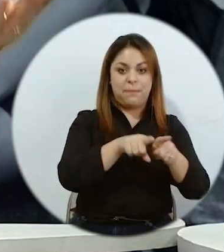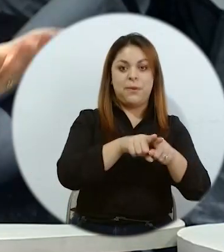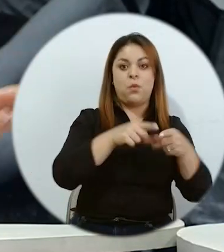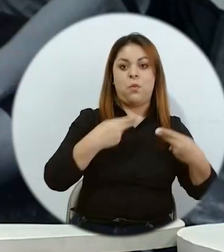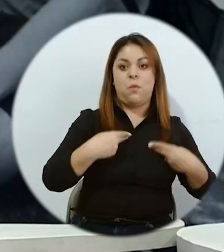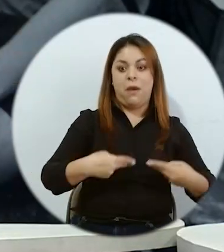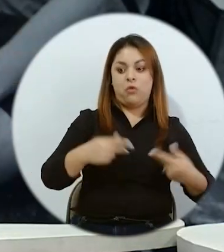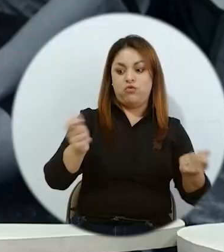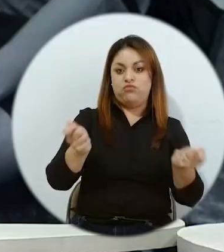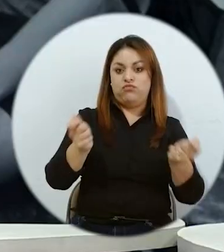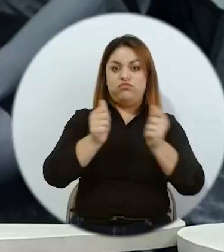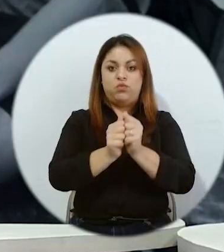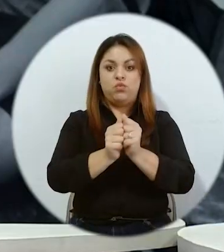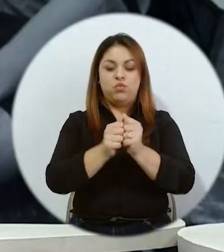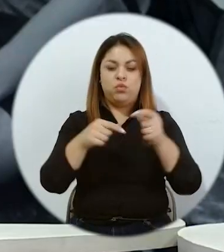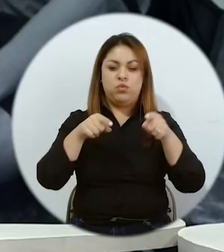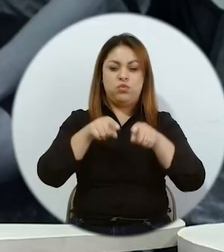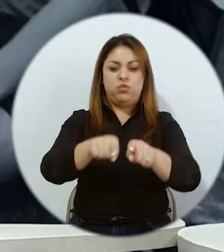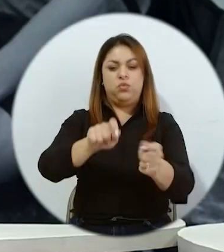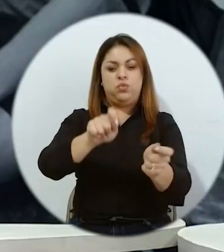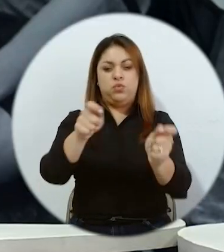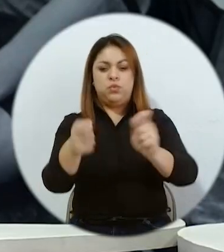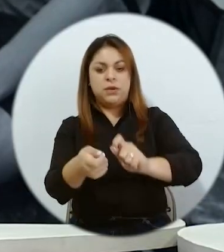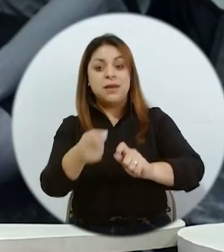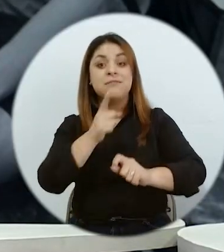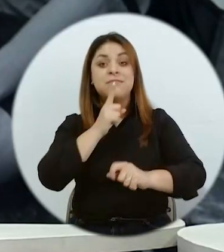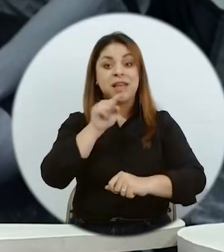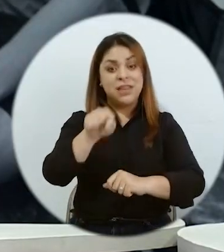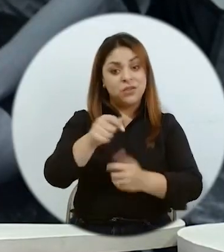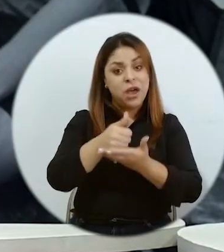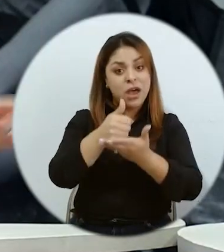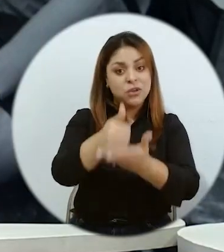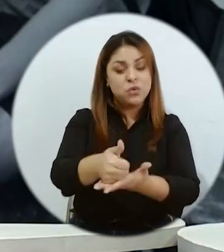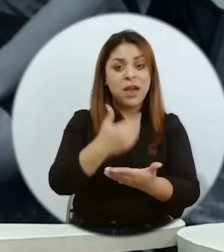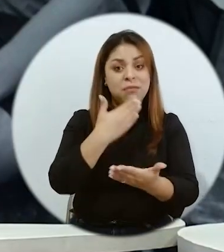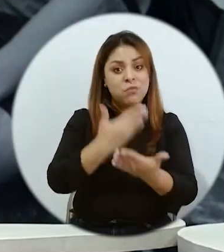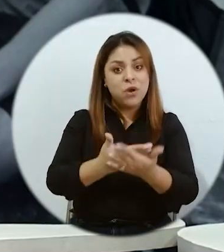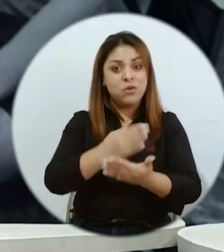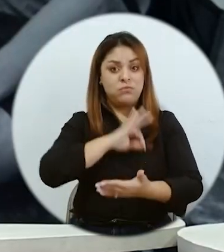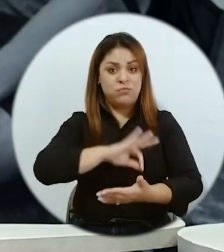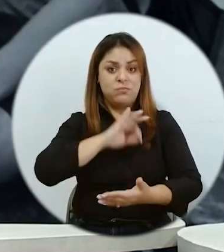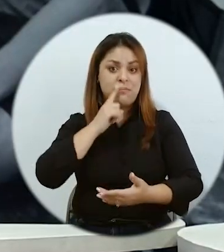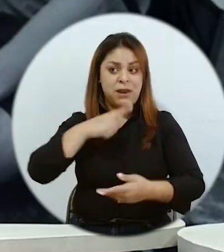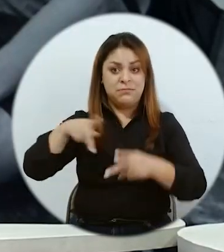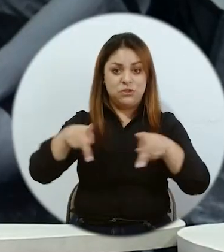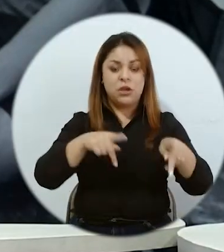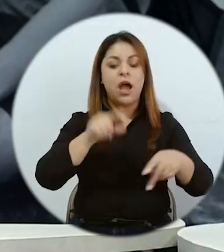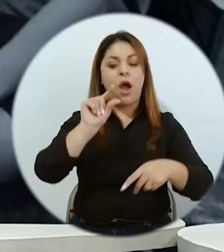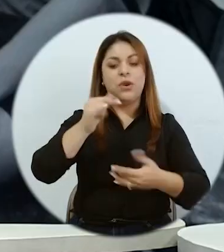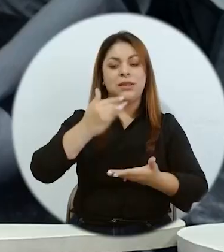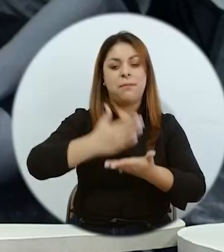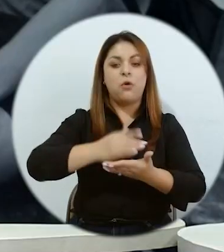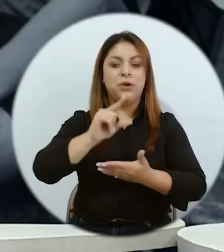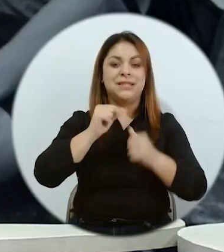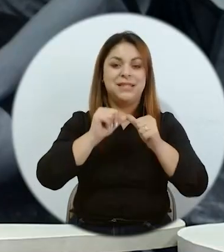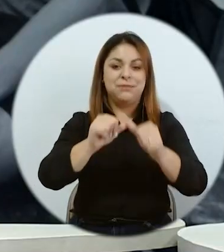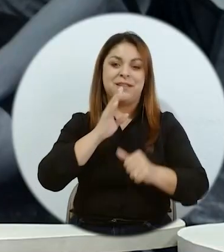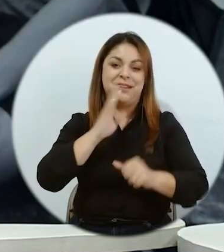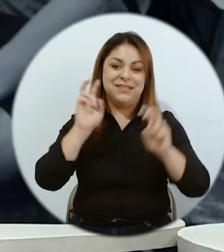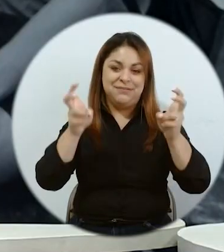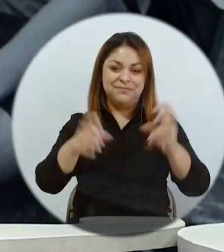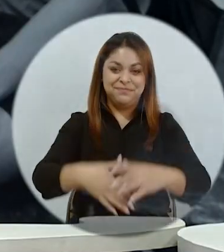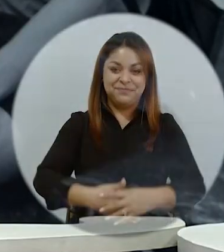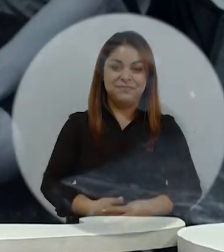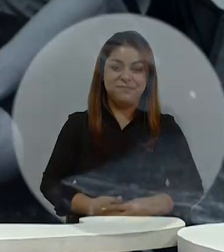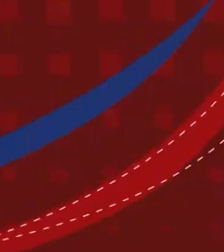agricultura de la vida, que involucra muchos cambios que son favorables para las mismas personas. De eso vamos a hablar en el siguiente bloque. Quédese